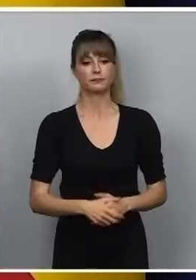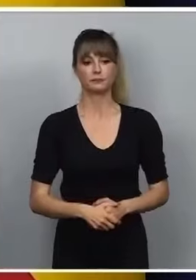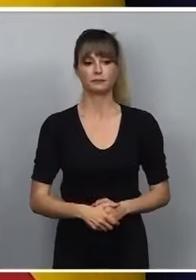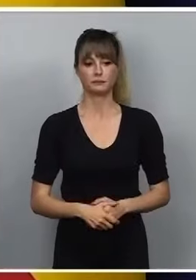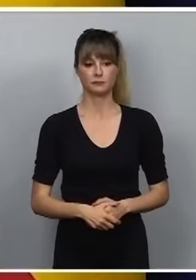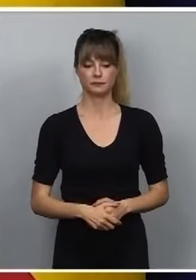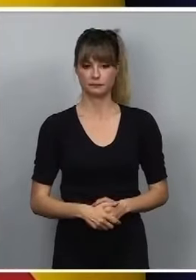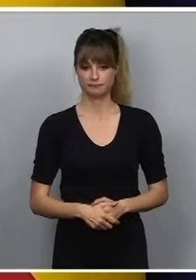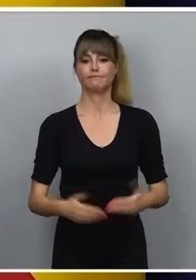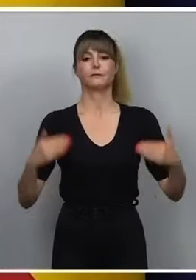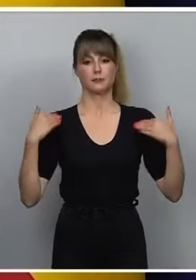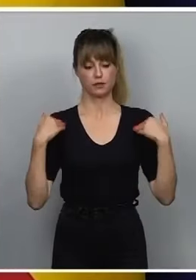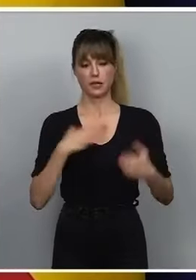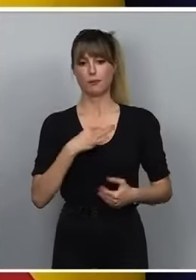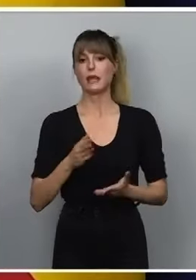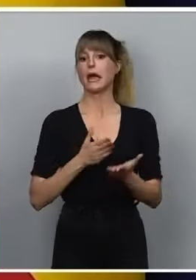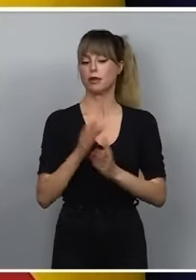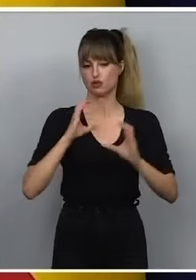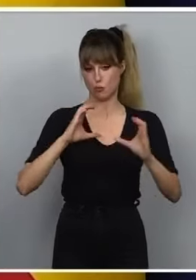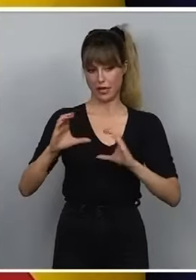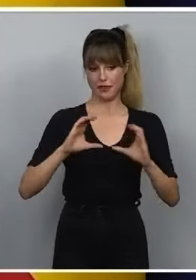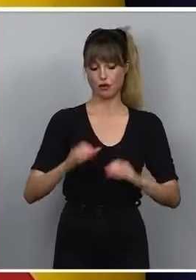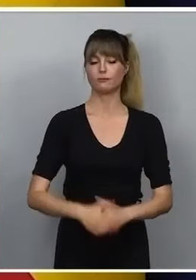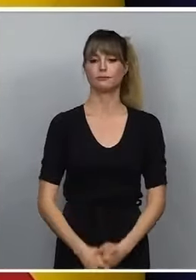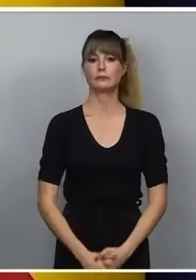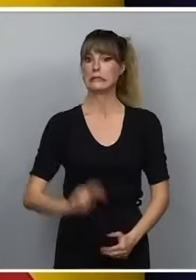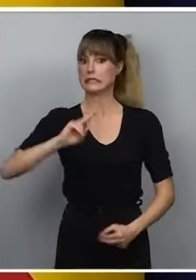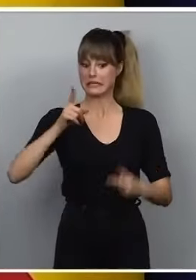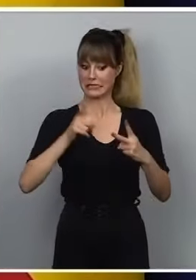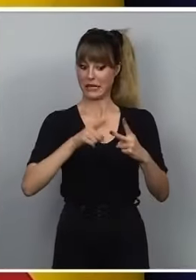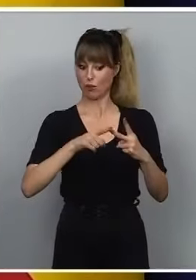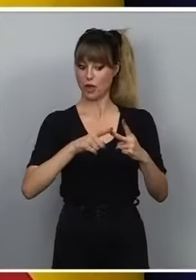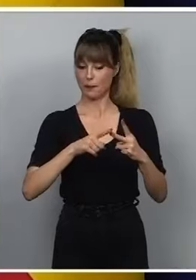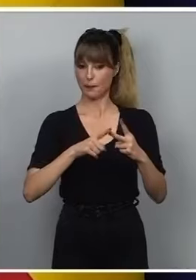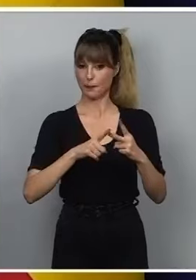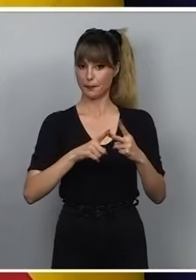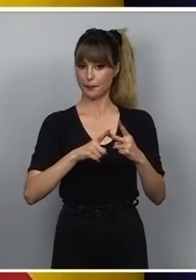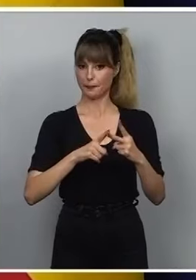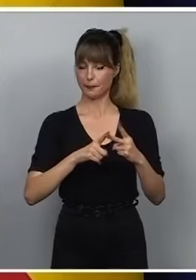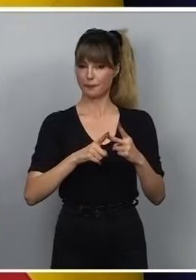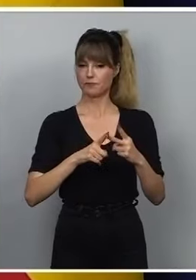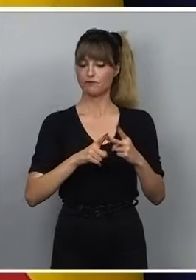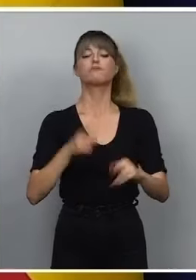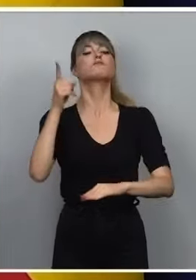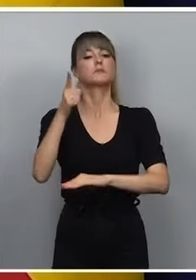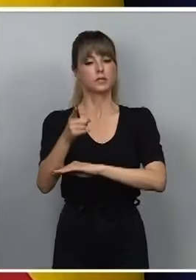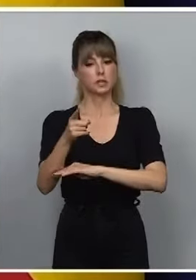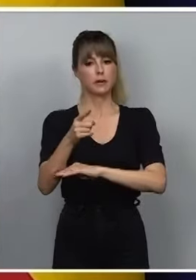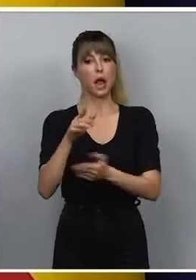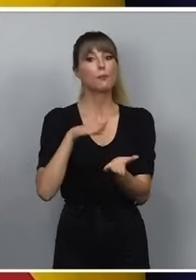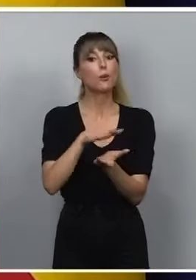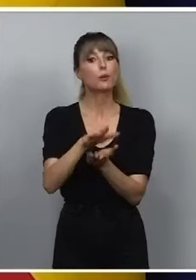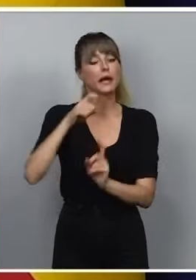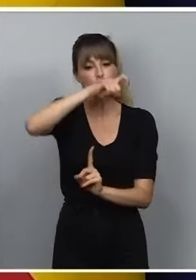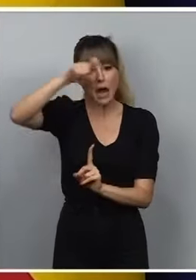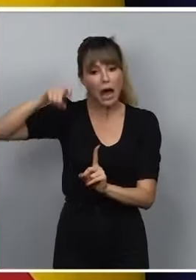para que tenga esas competencias sobre medios de comunicación. A segunda medida é o establecimiento de un deber de publicación anual de